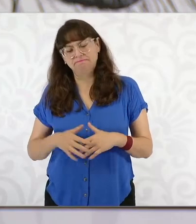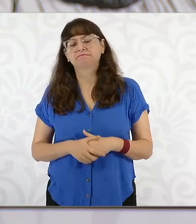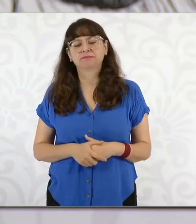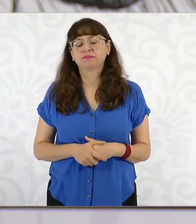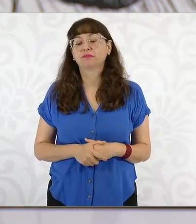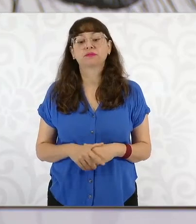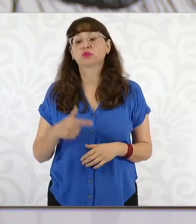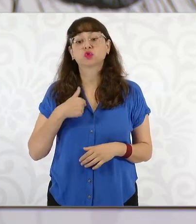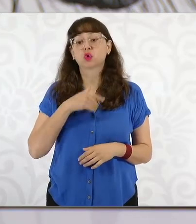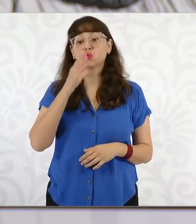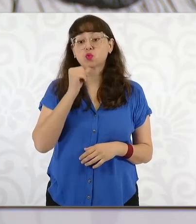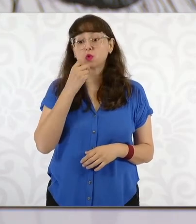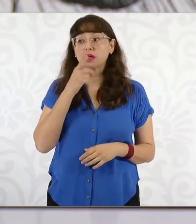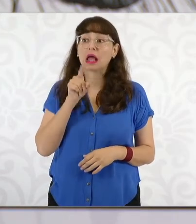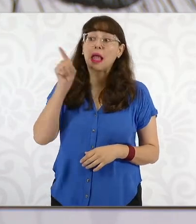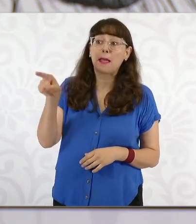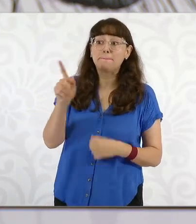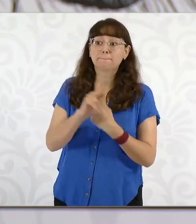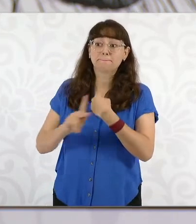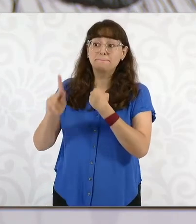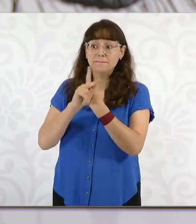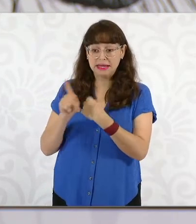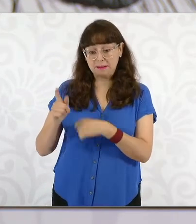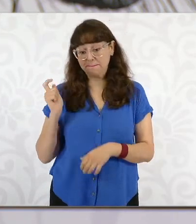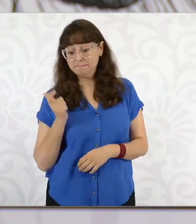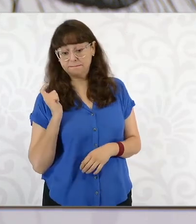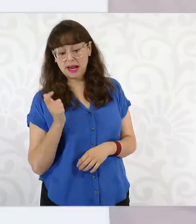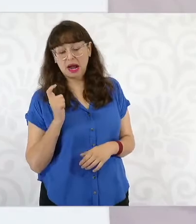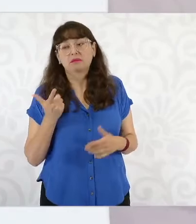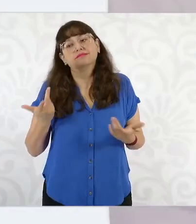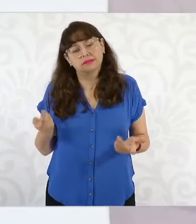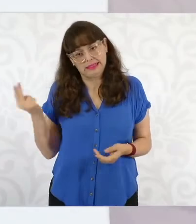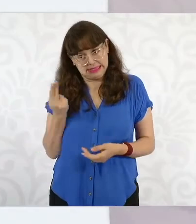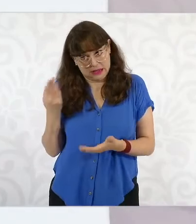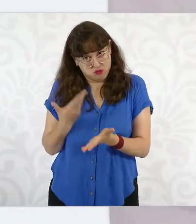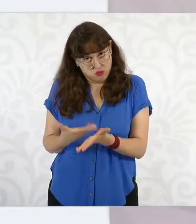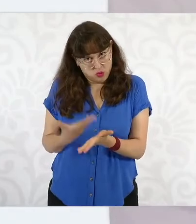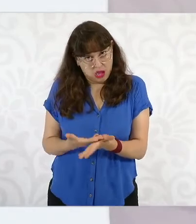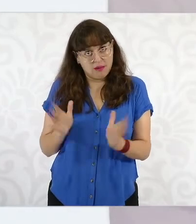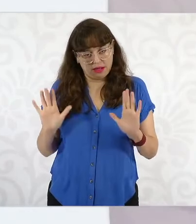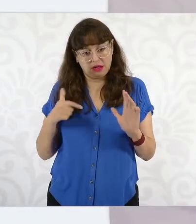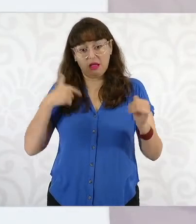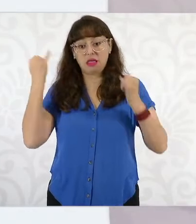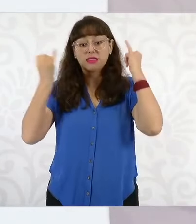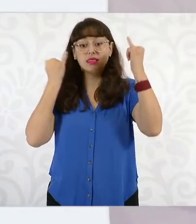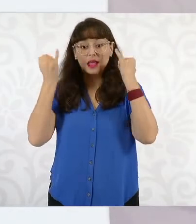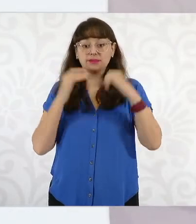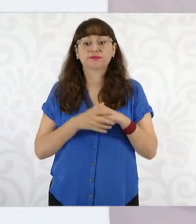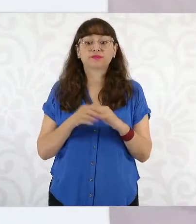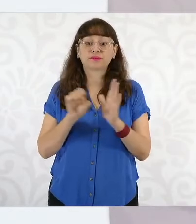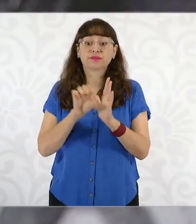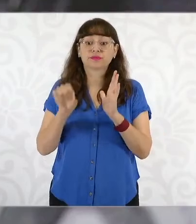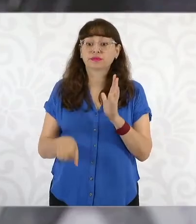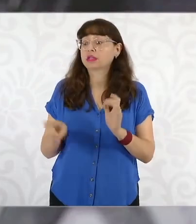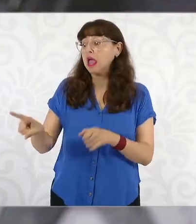efecto un presidente de un país está financiando. Fueron asesores, por ejemplo, el presidente de Argentina, pero